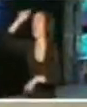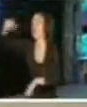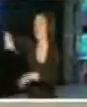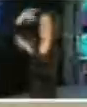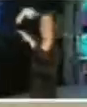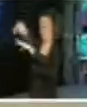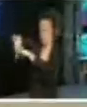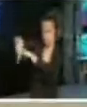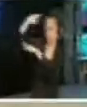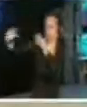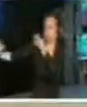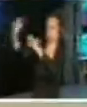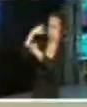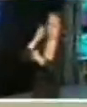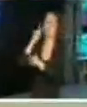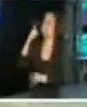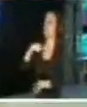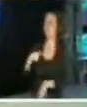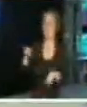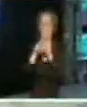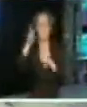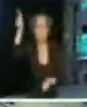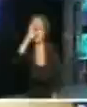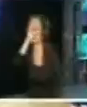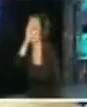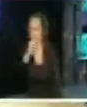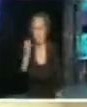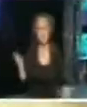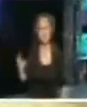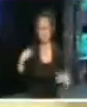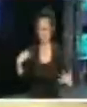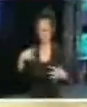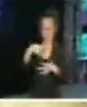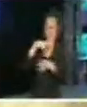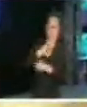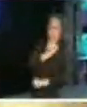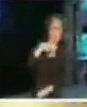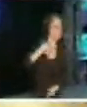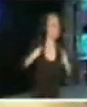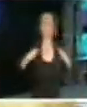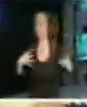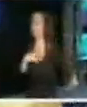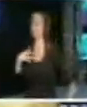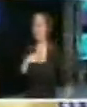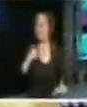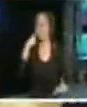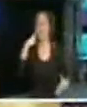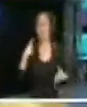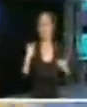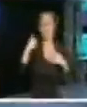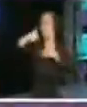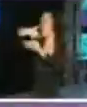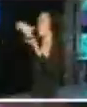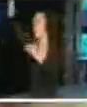nos reprimen los pinochos del país. Nos tienen ahogados y hundidos en un sinvivir. Lárguense todos y dejen